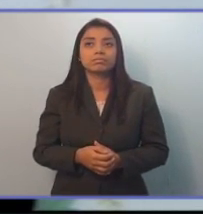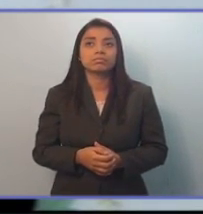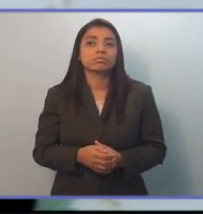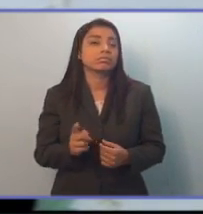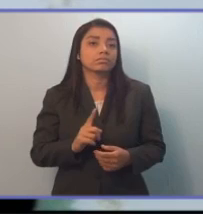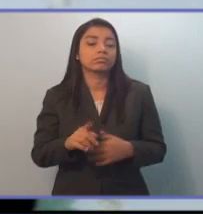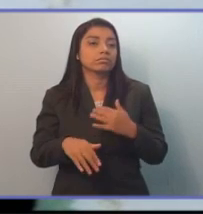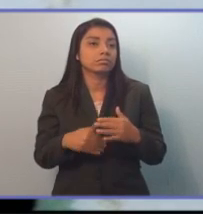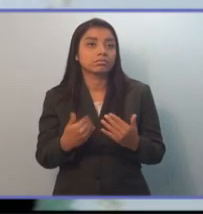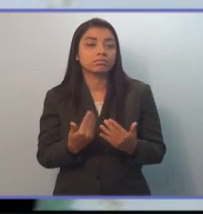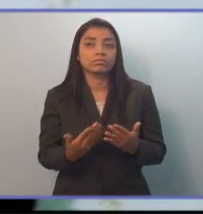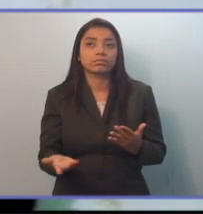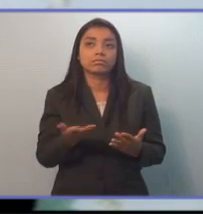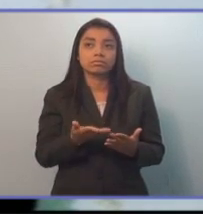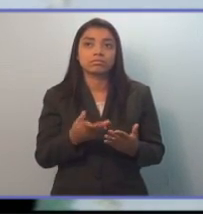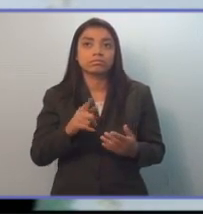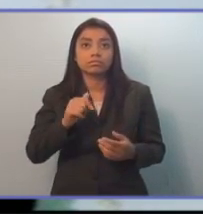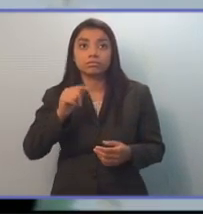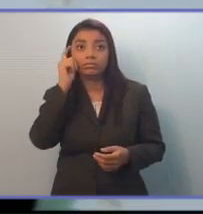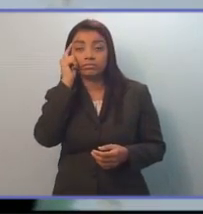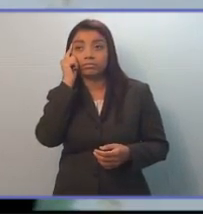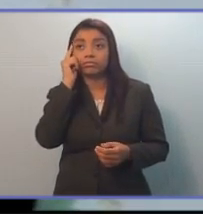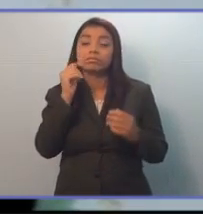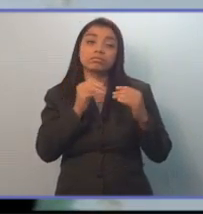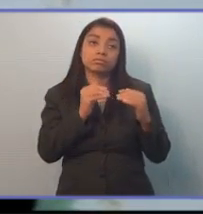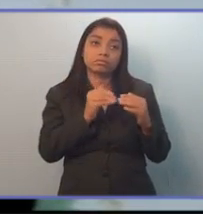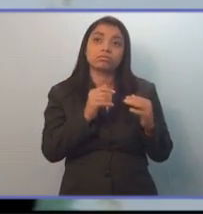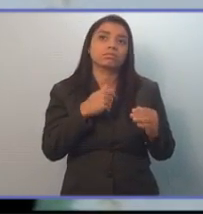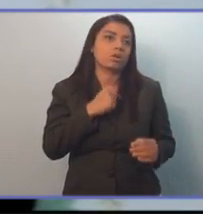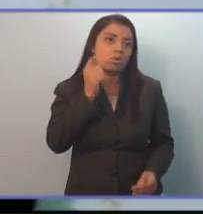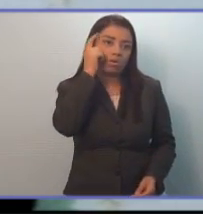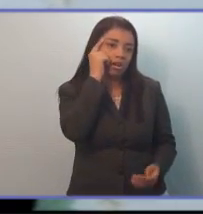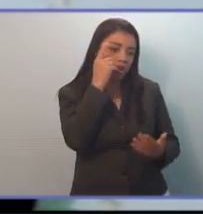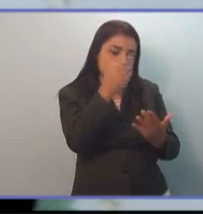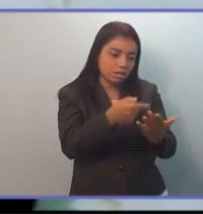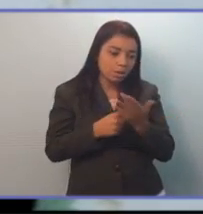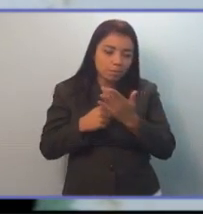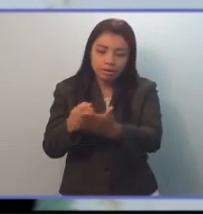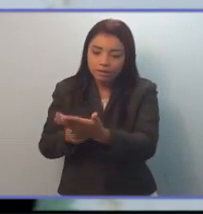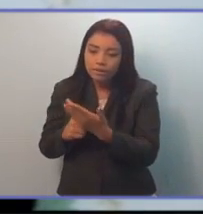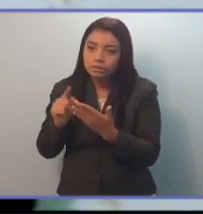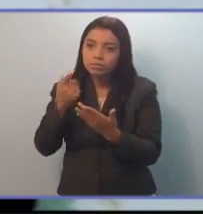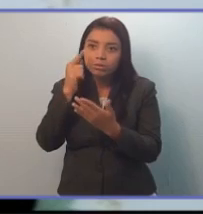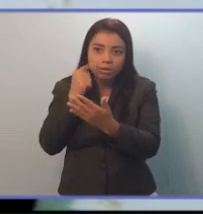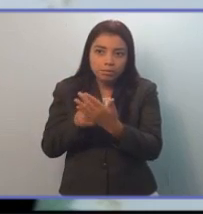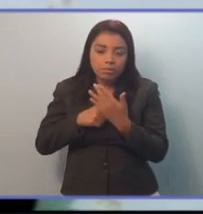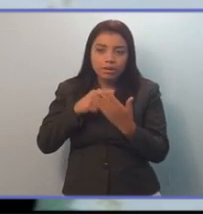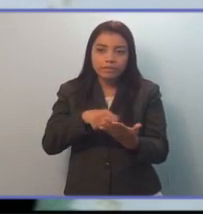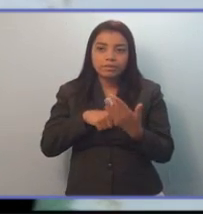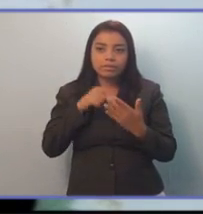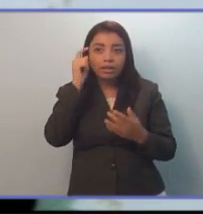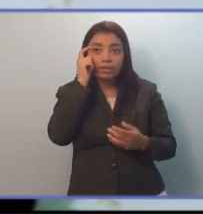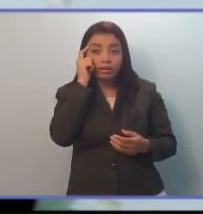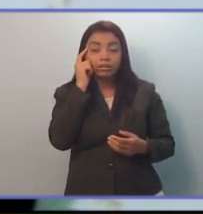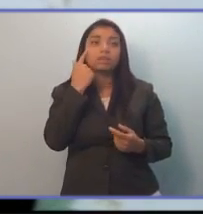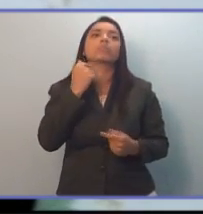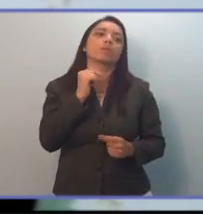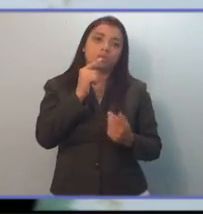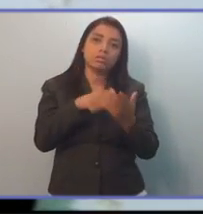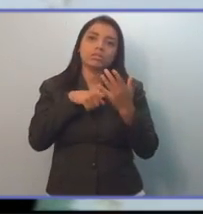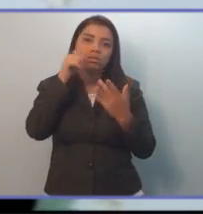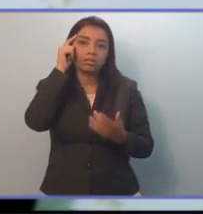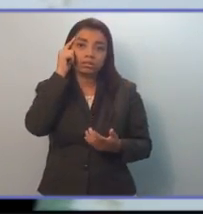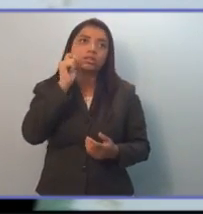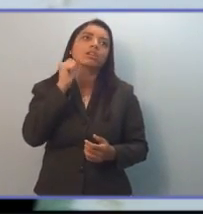todas, o sea, habría que analizarlas todas también, y yo no las he analizado todas, pero al menos las pocas que yo he analizado, pues considero que